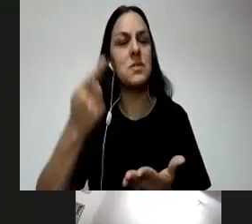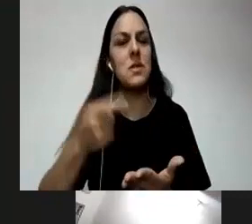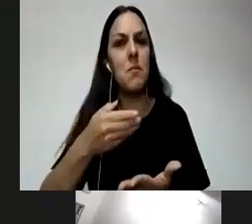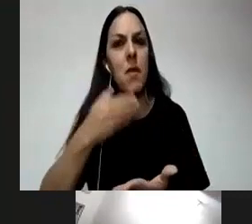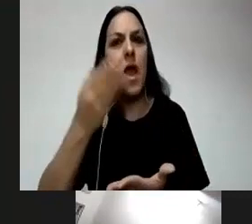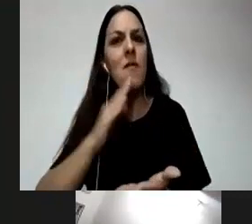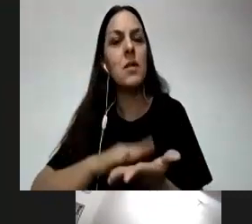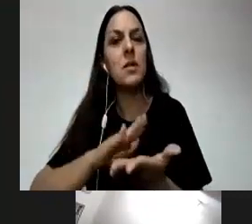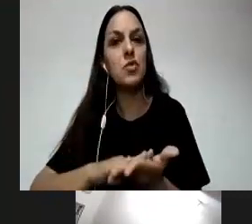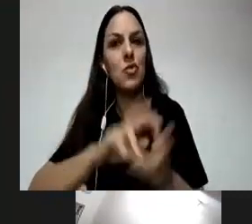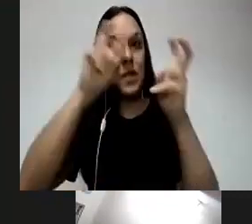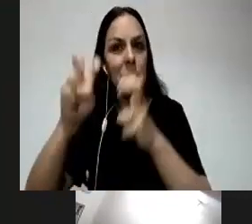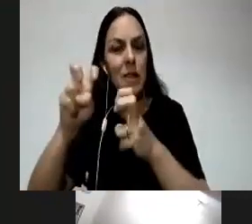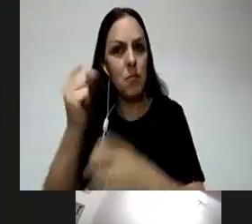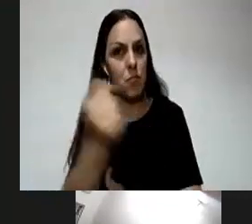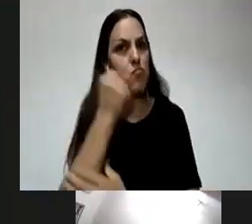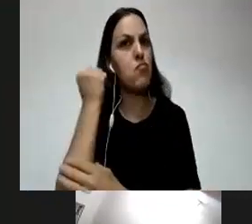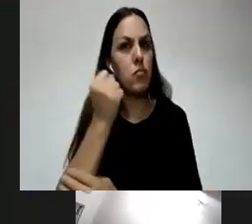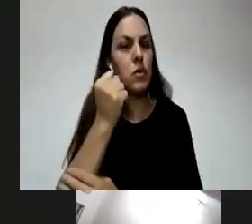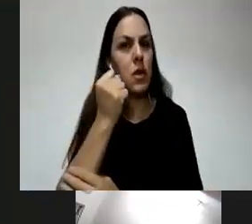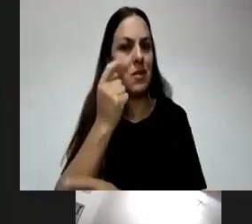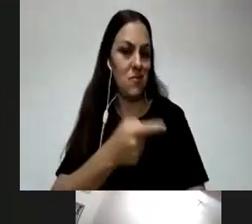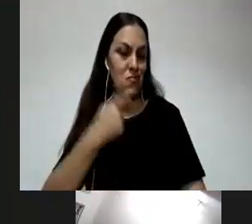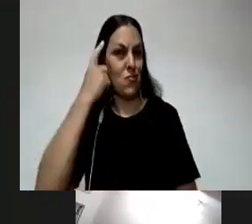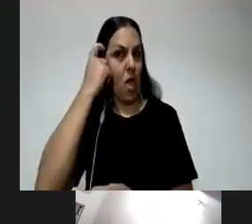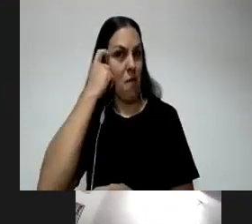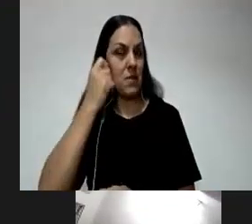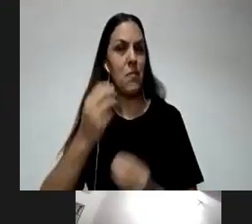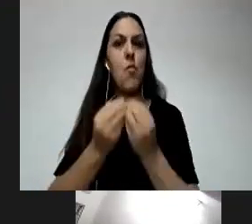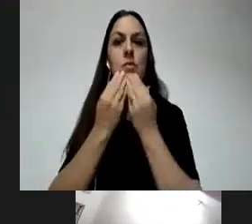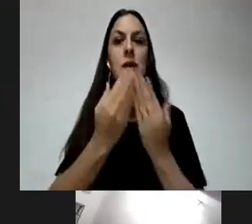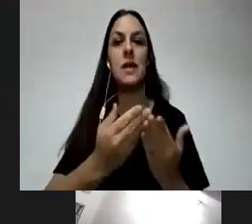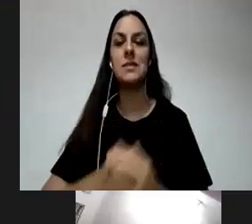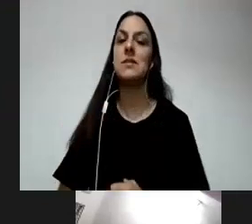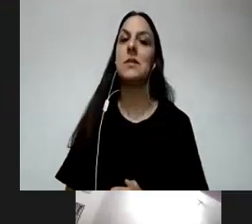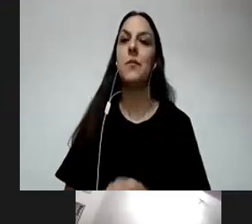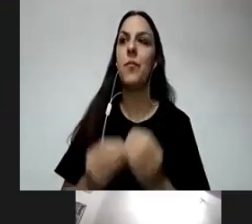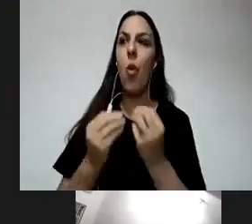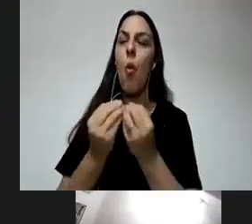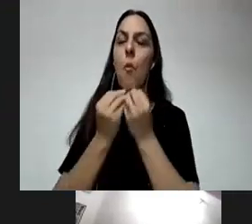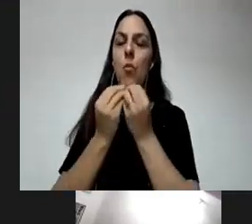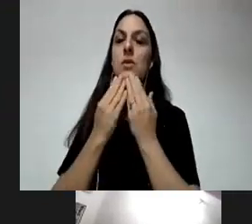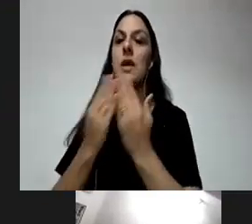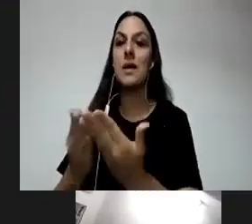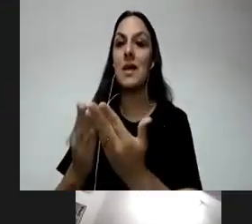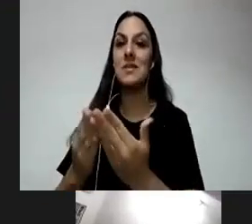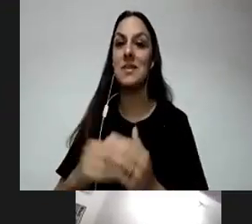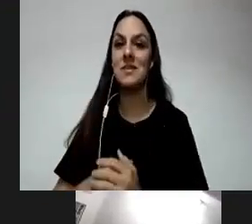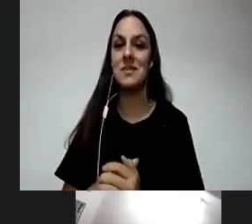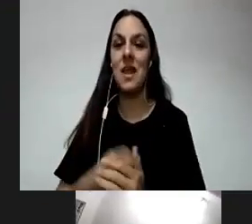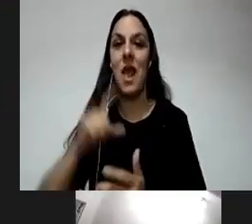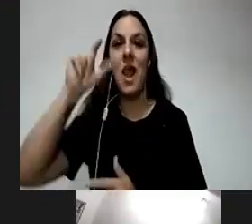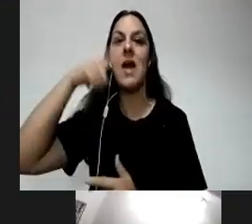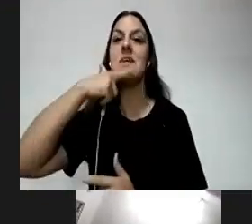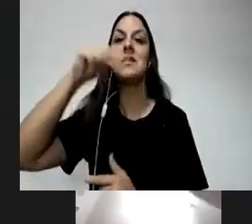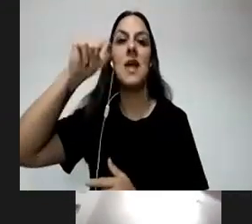enriquece enormemente. Así que muchas gracias. Bueno, muchas gracias José Luis, doctor Lasalle, el doctor Cornetti,